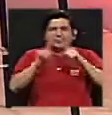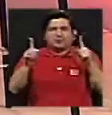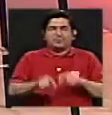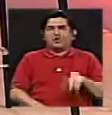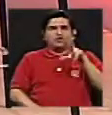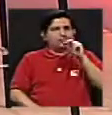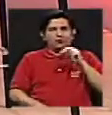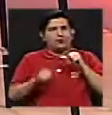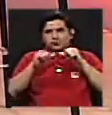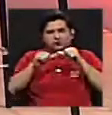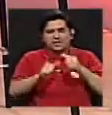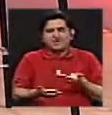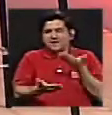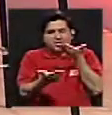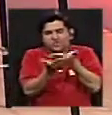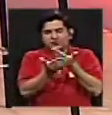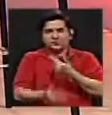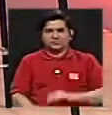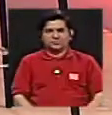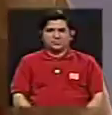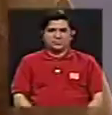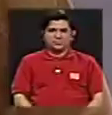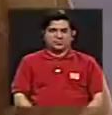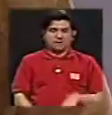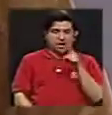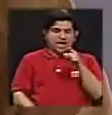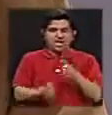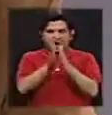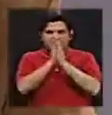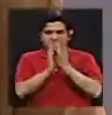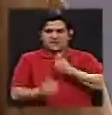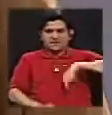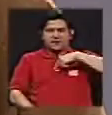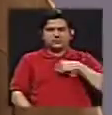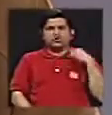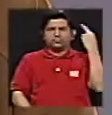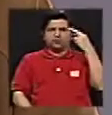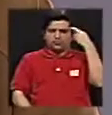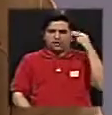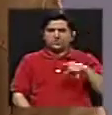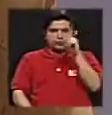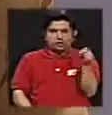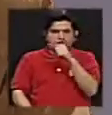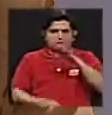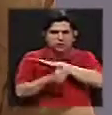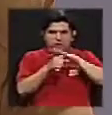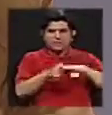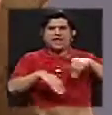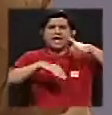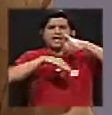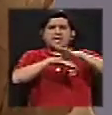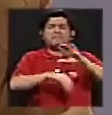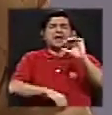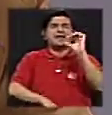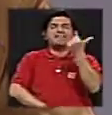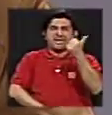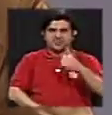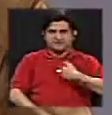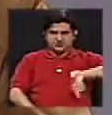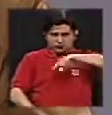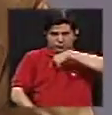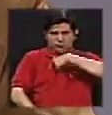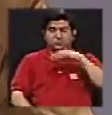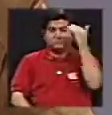concesión, ella había nos había pedido que le enviáramos causas de nulidad absoluta, y nosotros le enviamos 10,